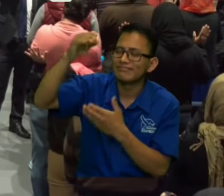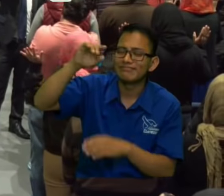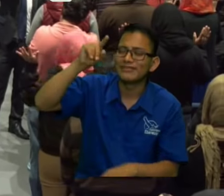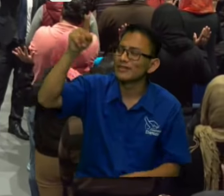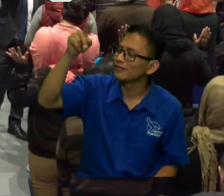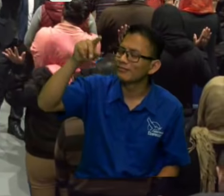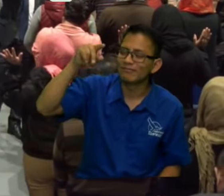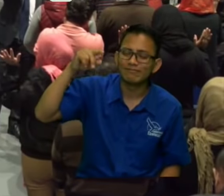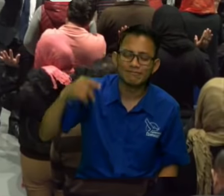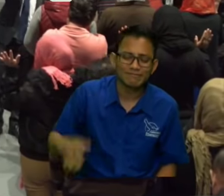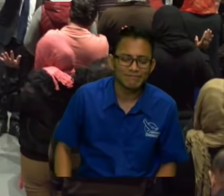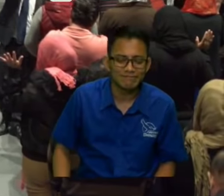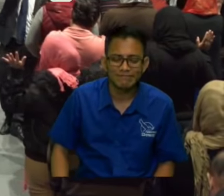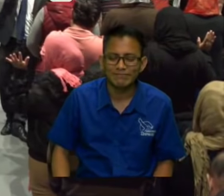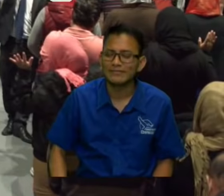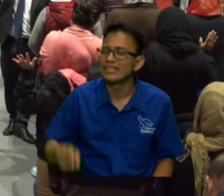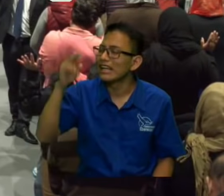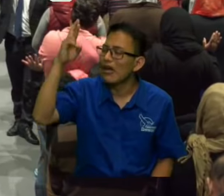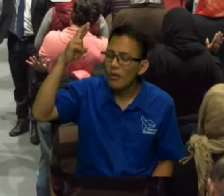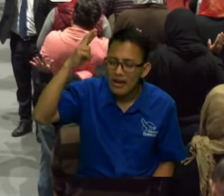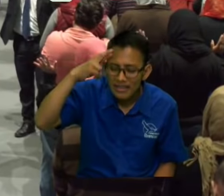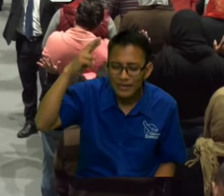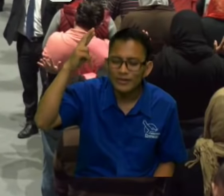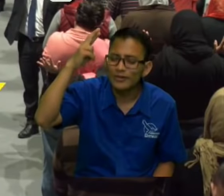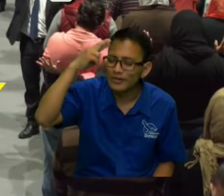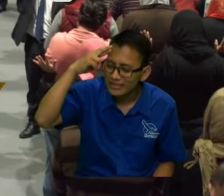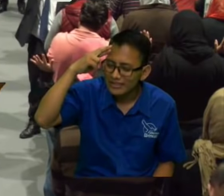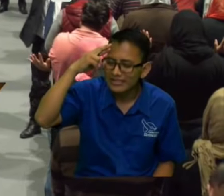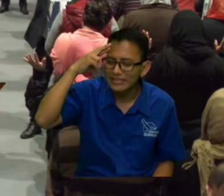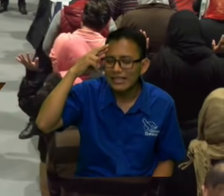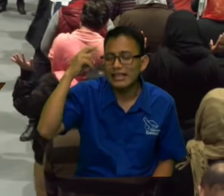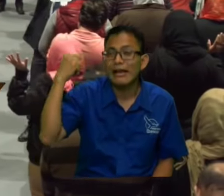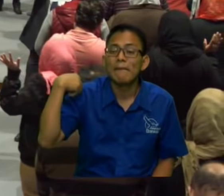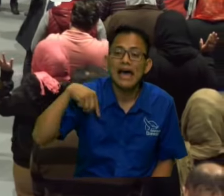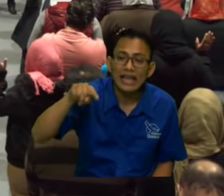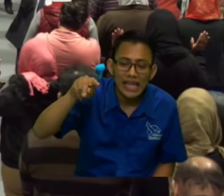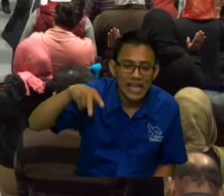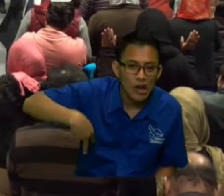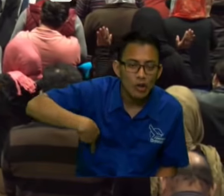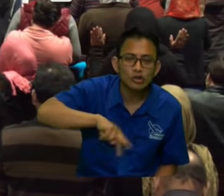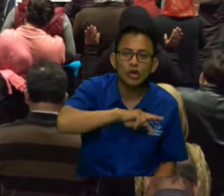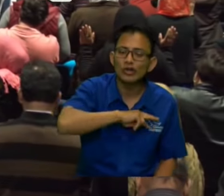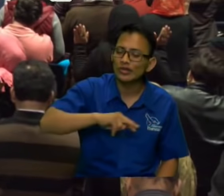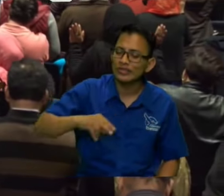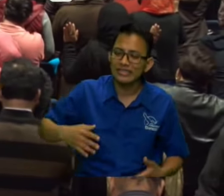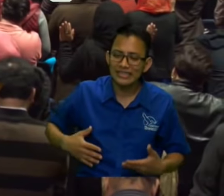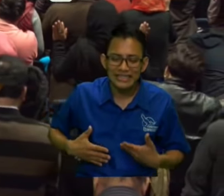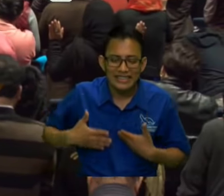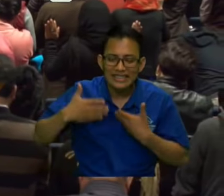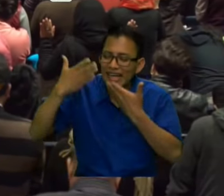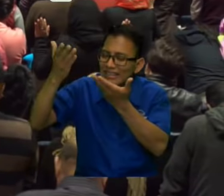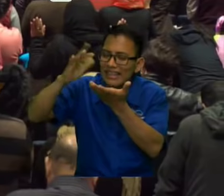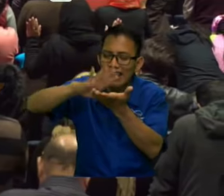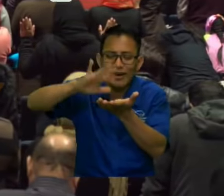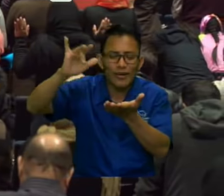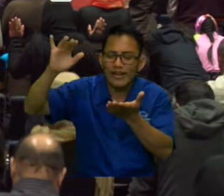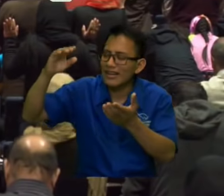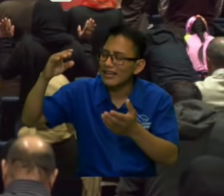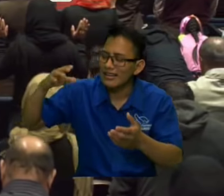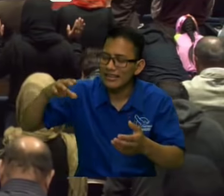Señor, en recordárnoslo, por favor, para que nosotros podamos darte la gloria, la honra, la